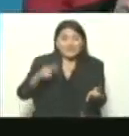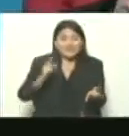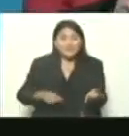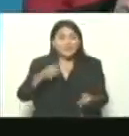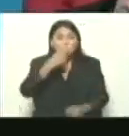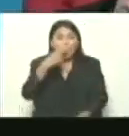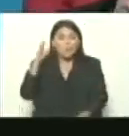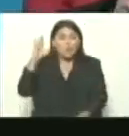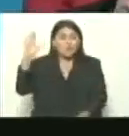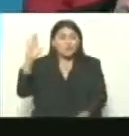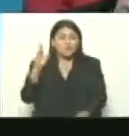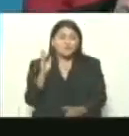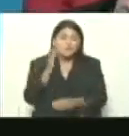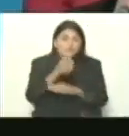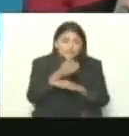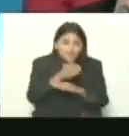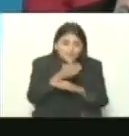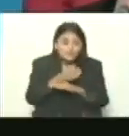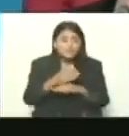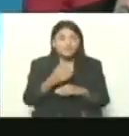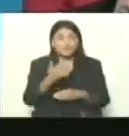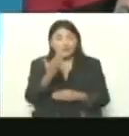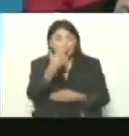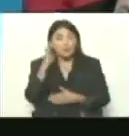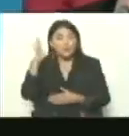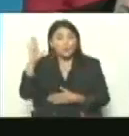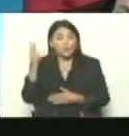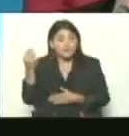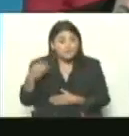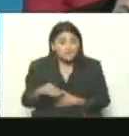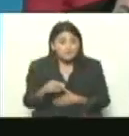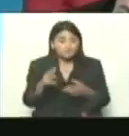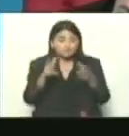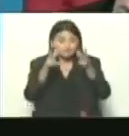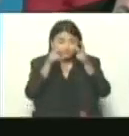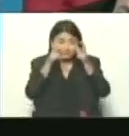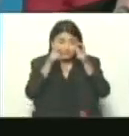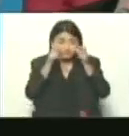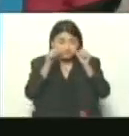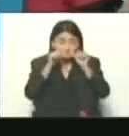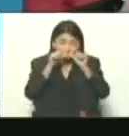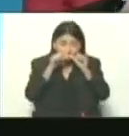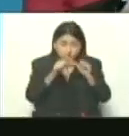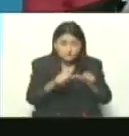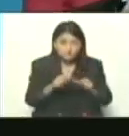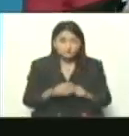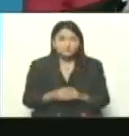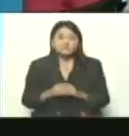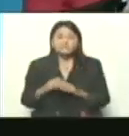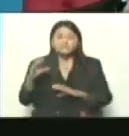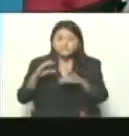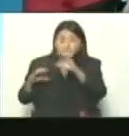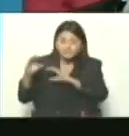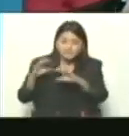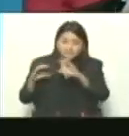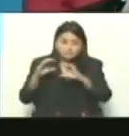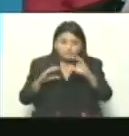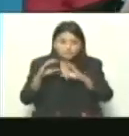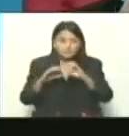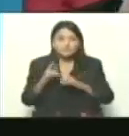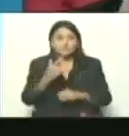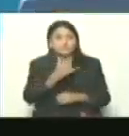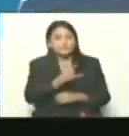a la asistencia y al seguimiento, que los ministerios de cada una de las carteras también se comprometan. Pero que los científicos tengan una agenda en común. Muchas